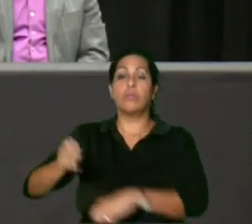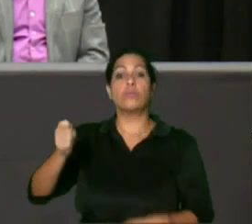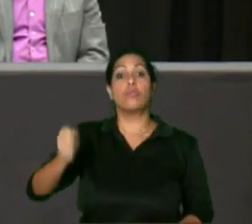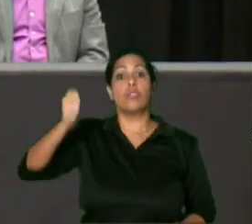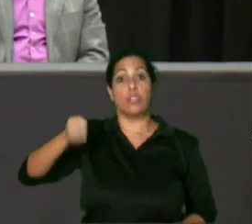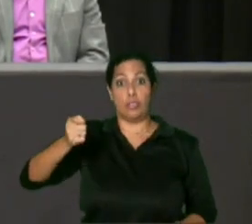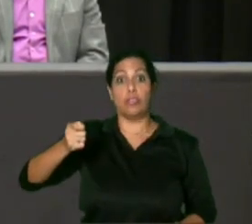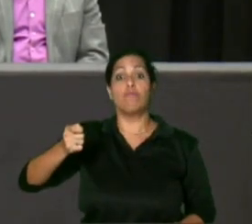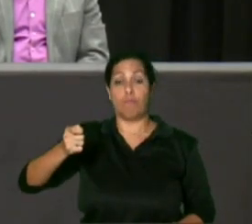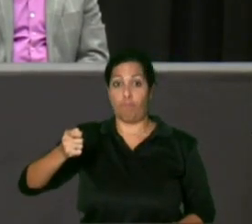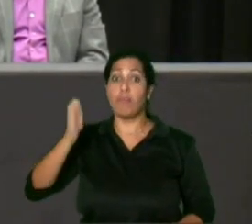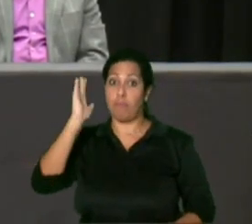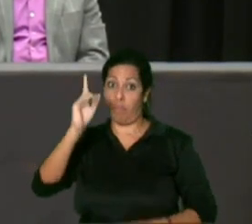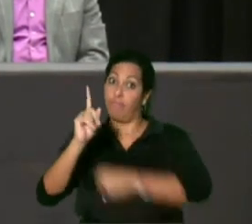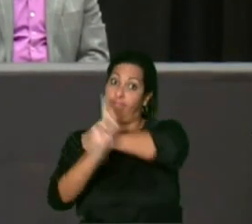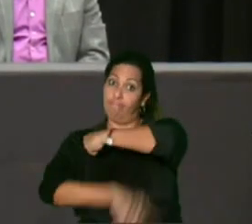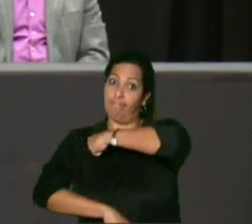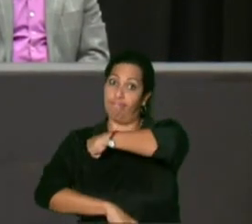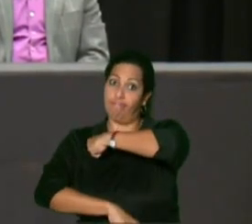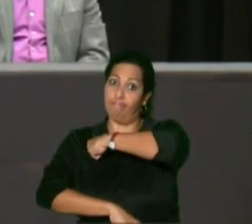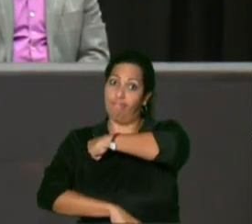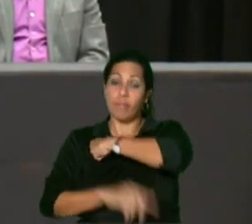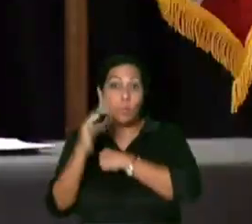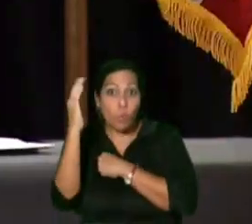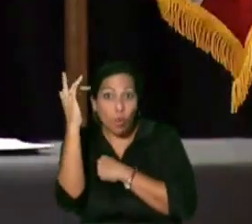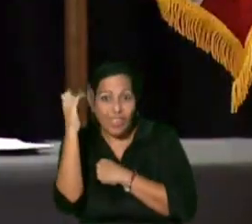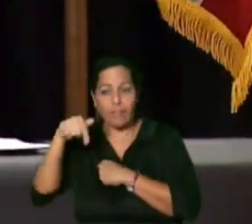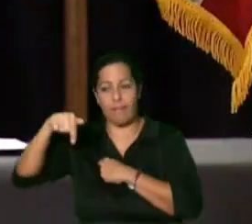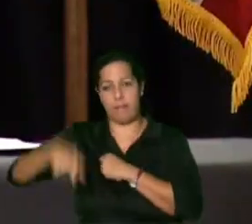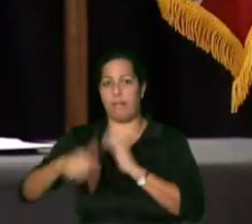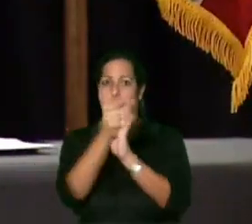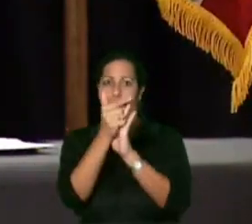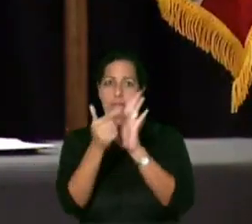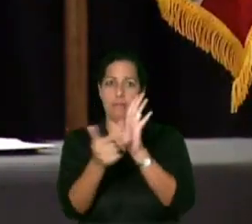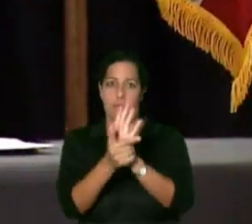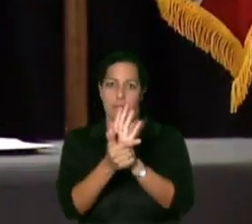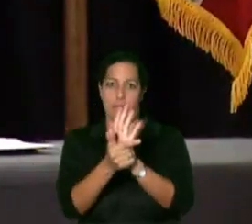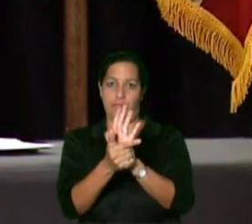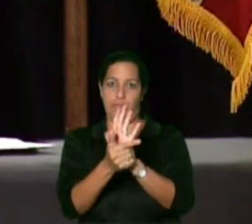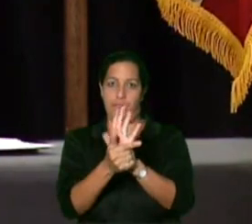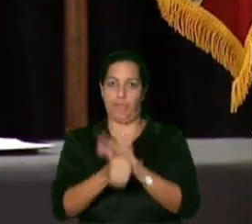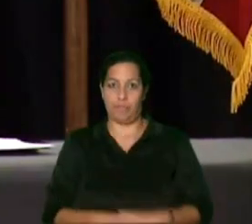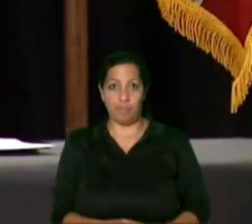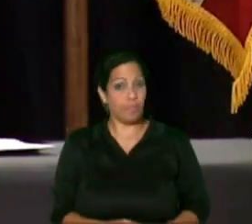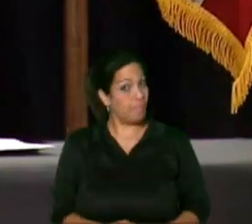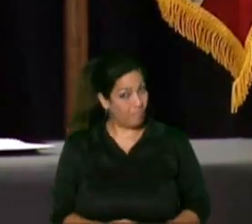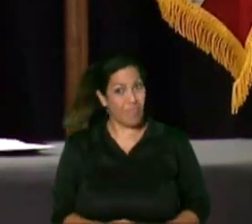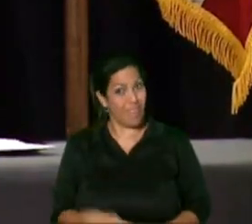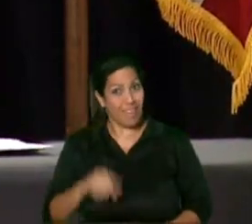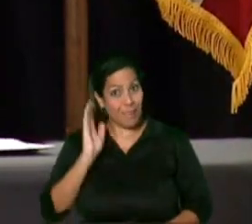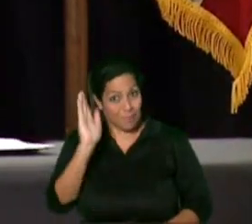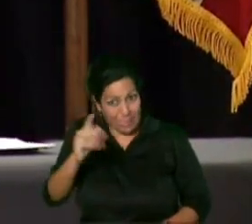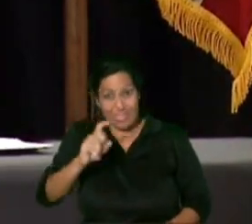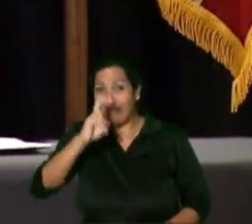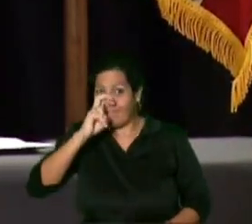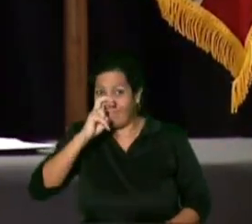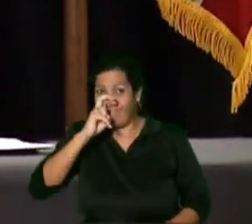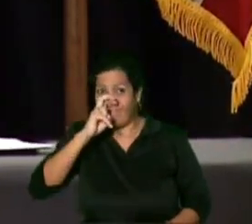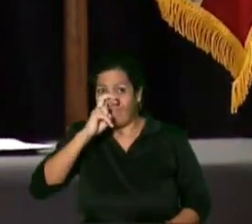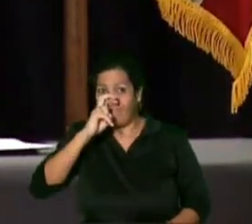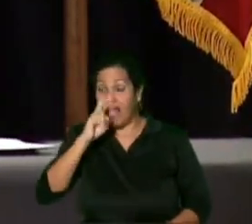de un juez para someterle cargos por violación a la orden ejecutiva. Así que vamos a ser muy rigurosos. Y es